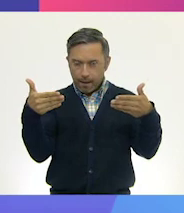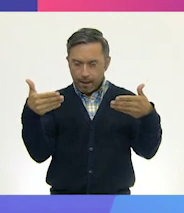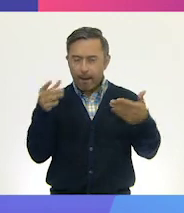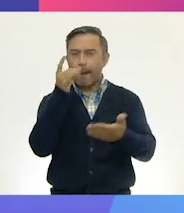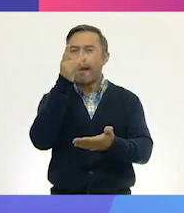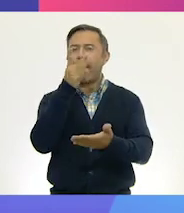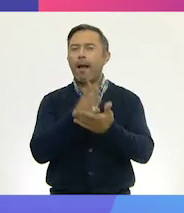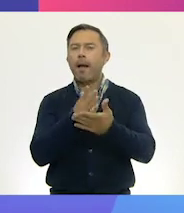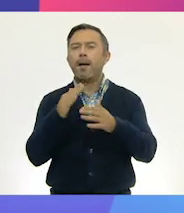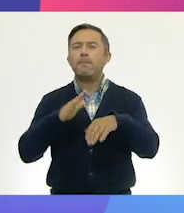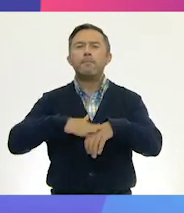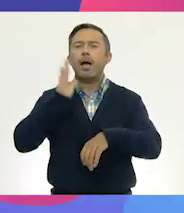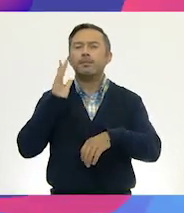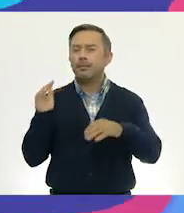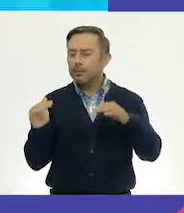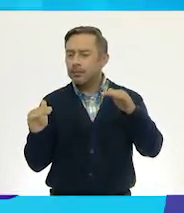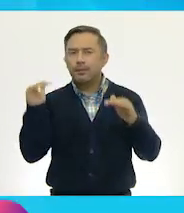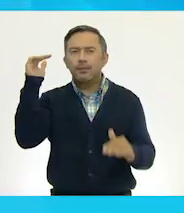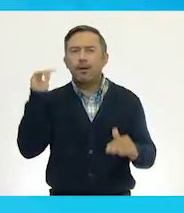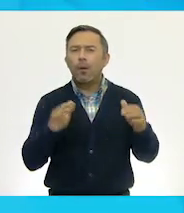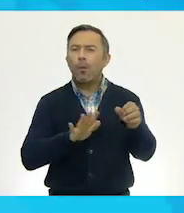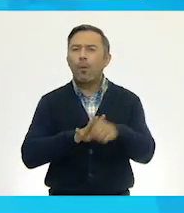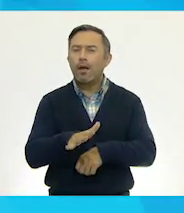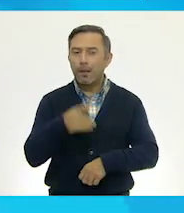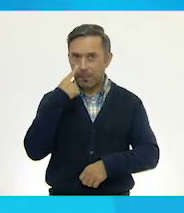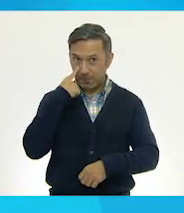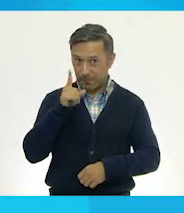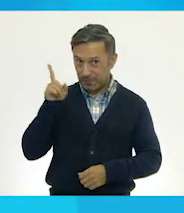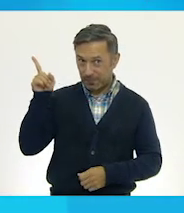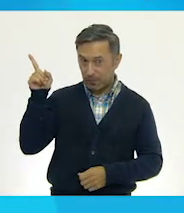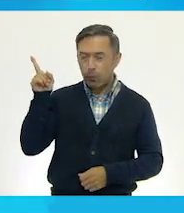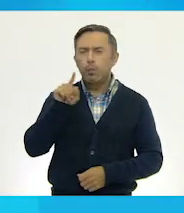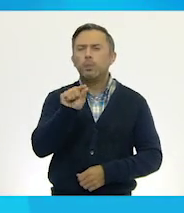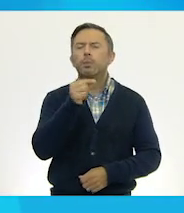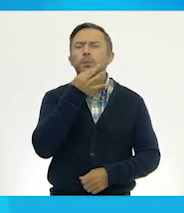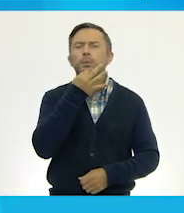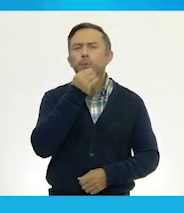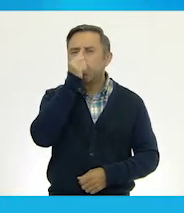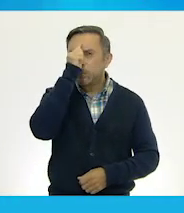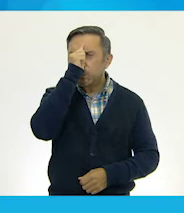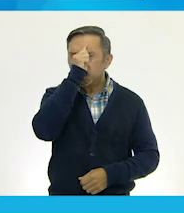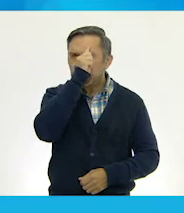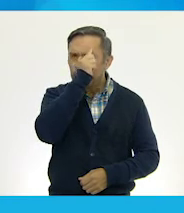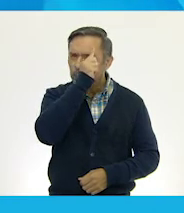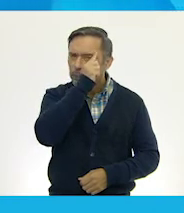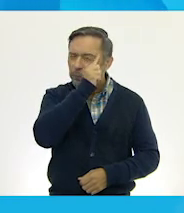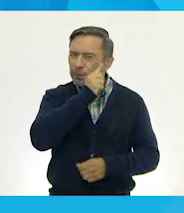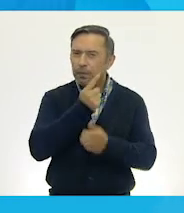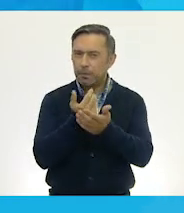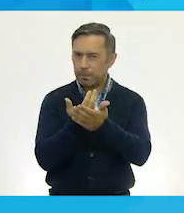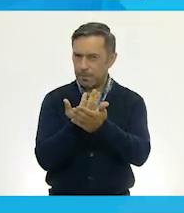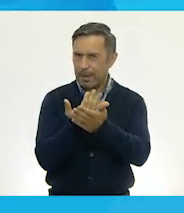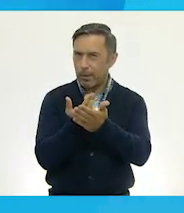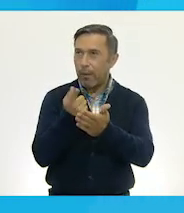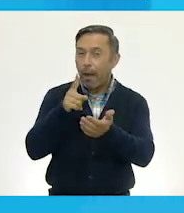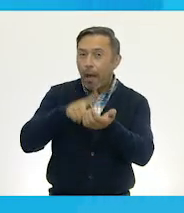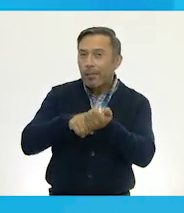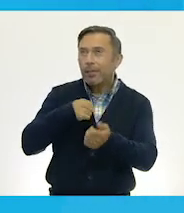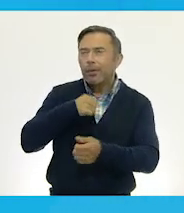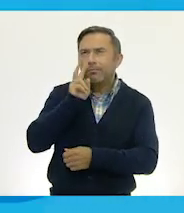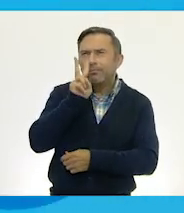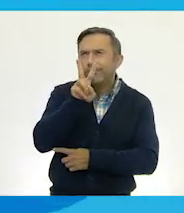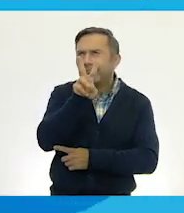más? ¿Les parece? Observen bien. Les vamos a dar algunos segundos para que ustedes puedan observar, ir contando